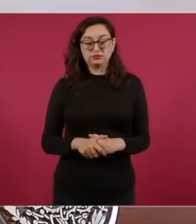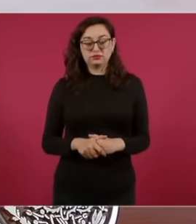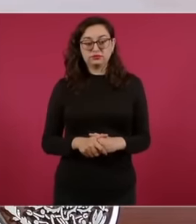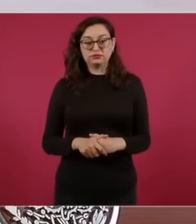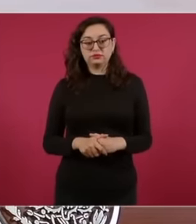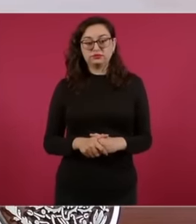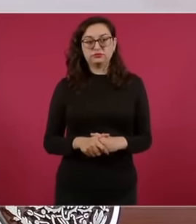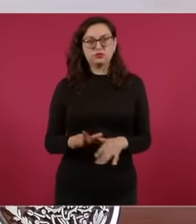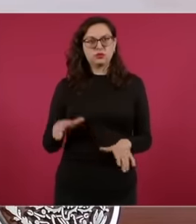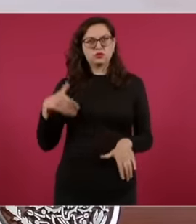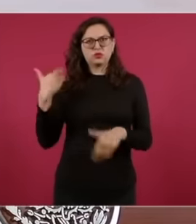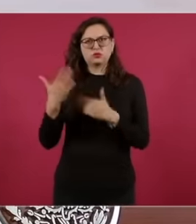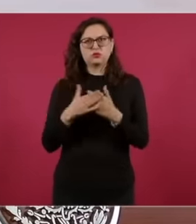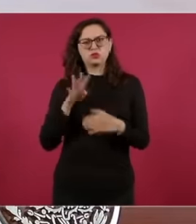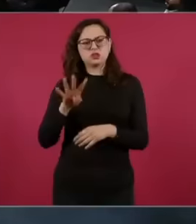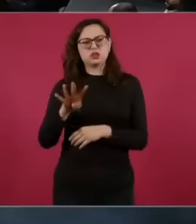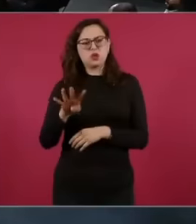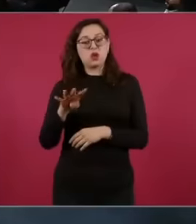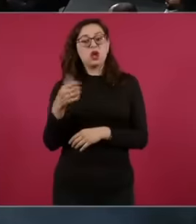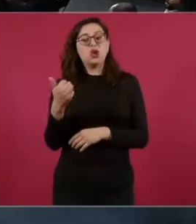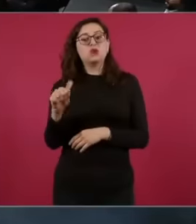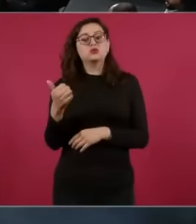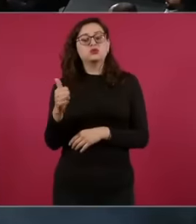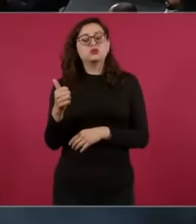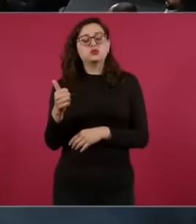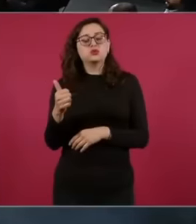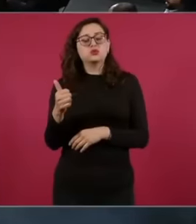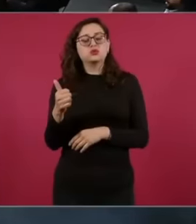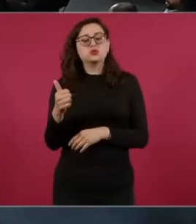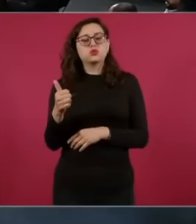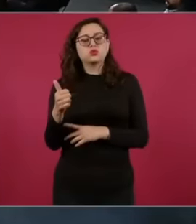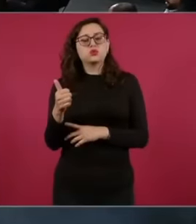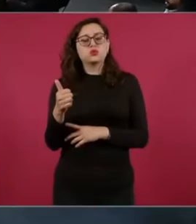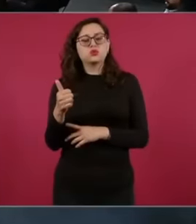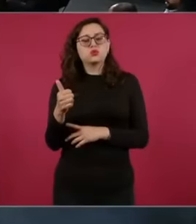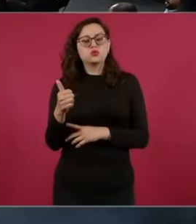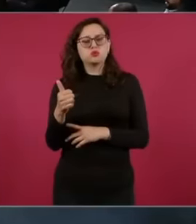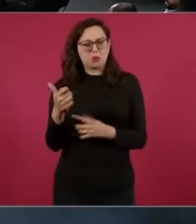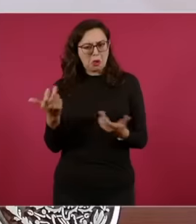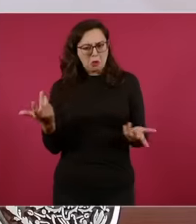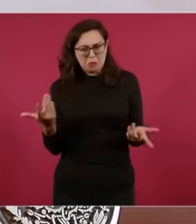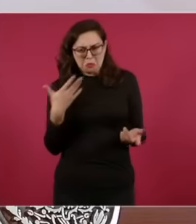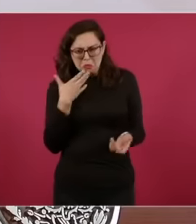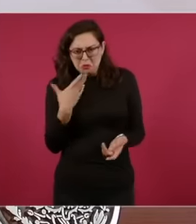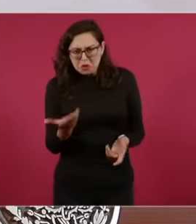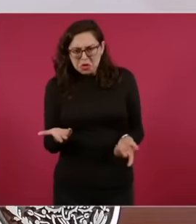de agosto, ¿qué cae? ¿Ah? Es lunes. Está bien, ¿no?